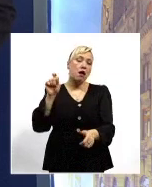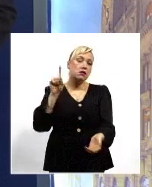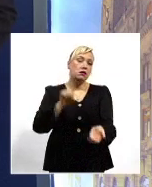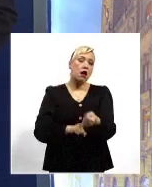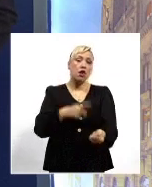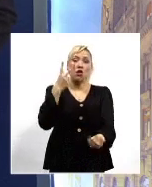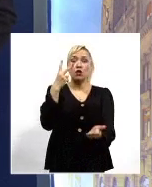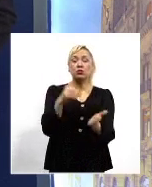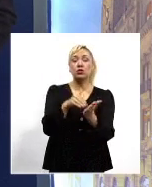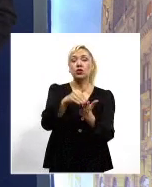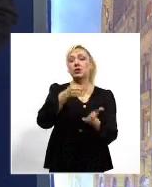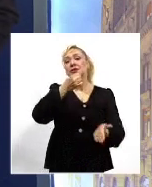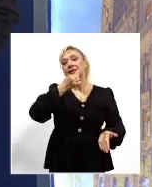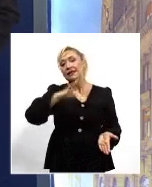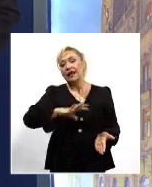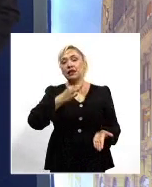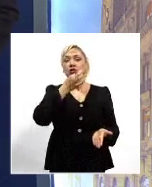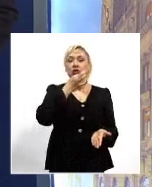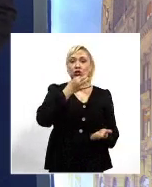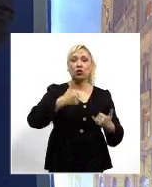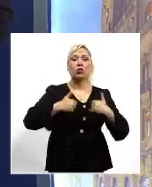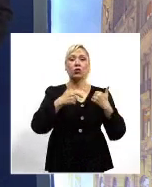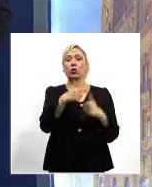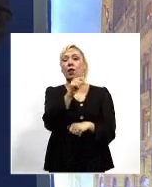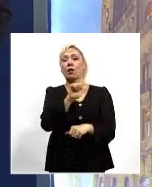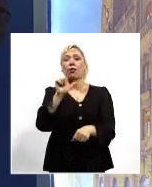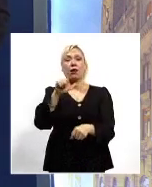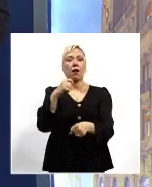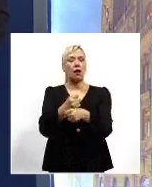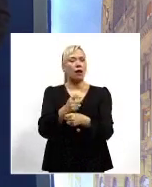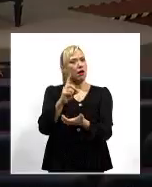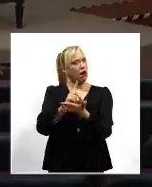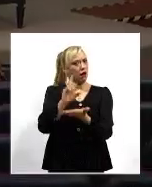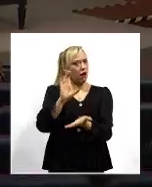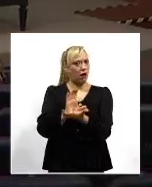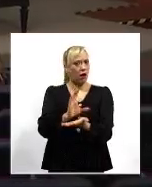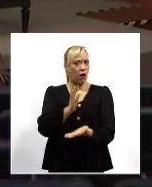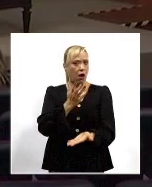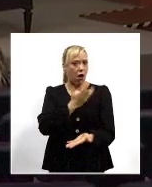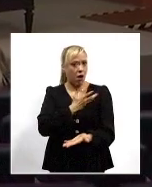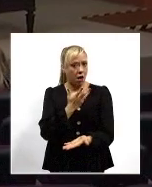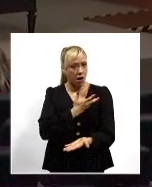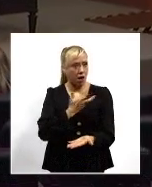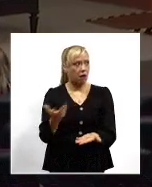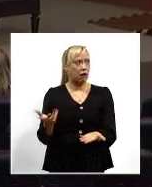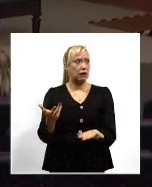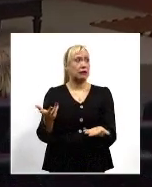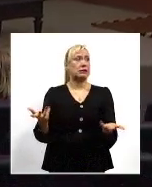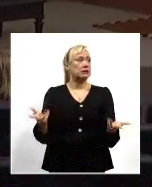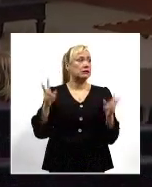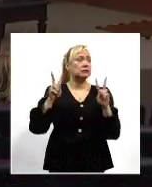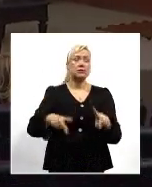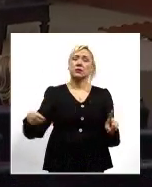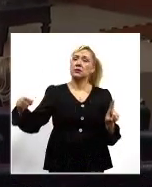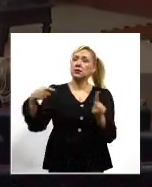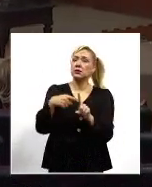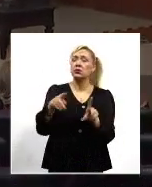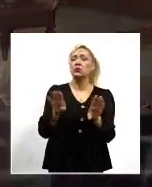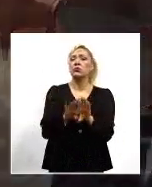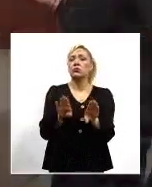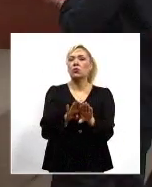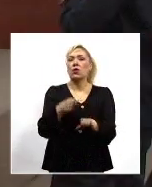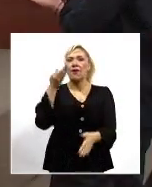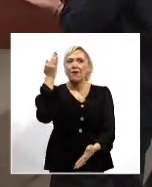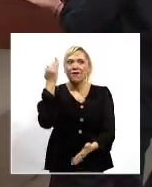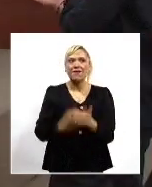millones de niñas, niños y adolescentes que padecen alguna discapacidad. En materia de seguridad social, hace falta